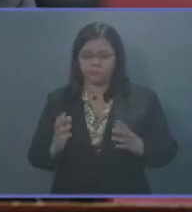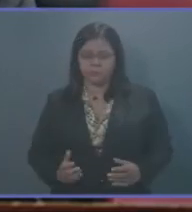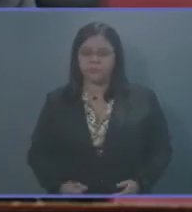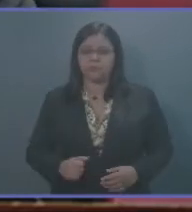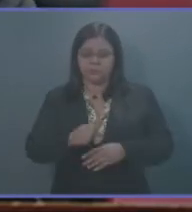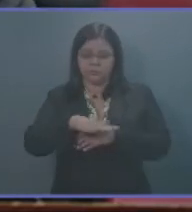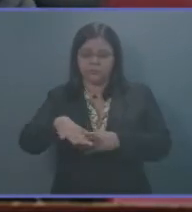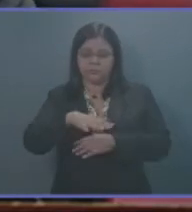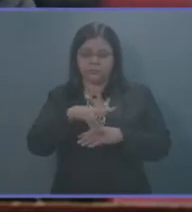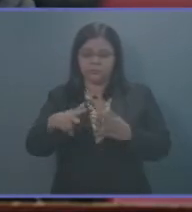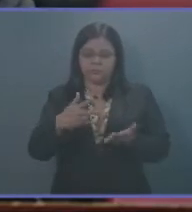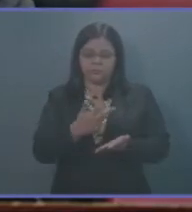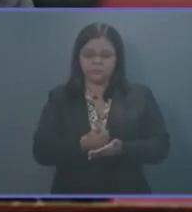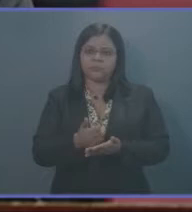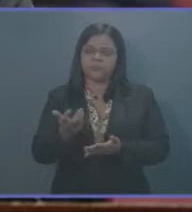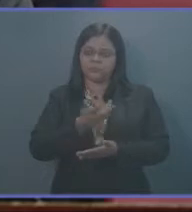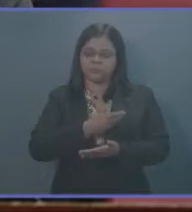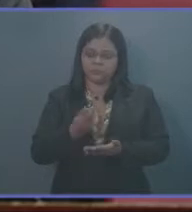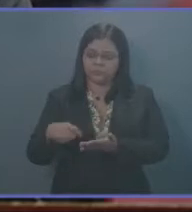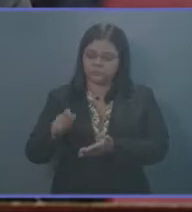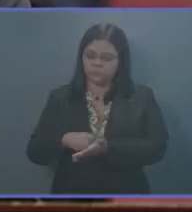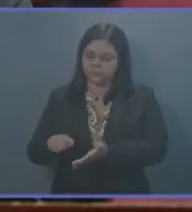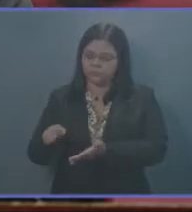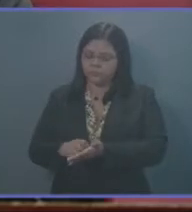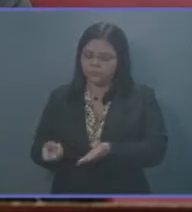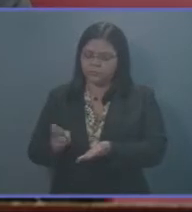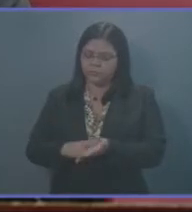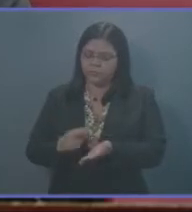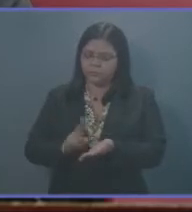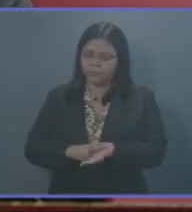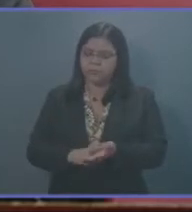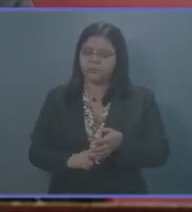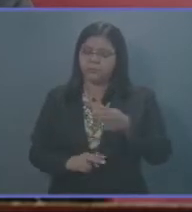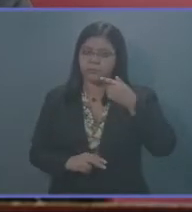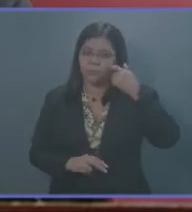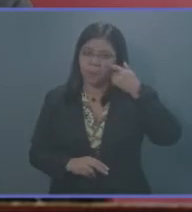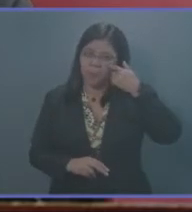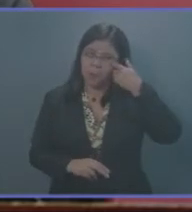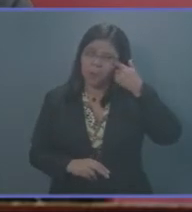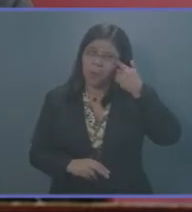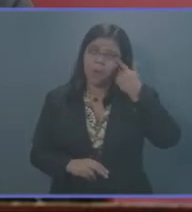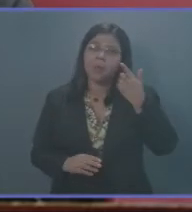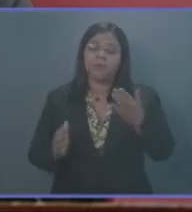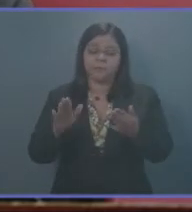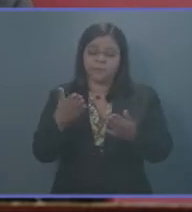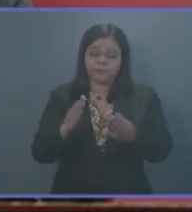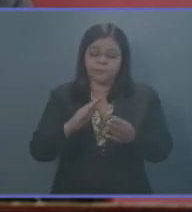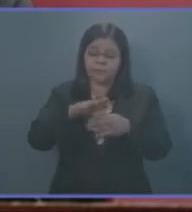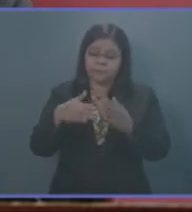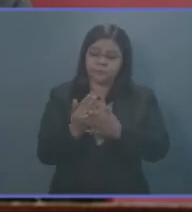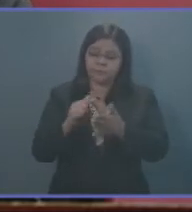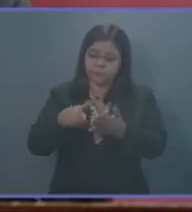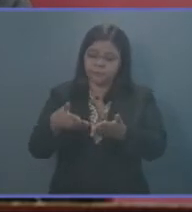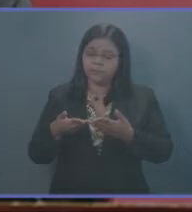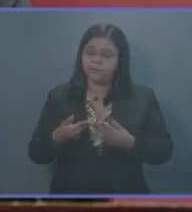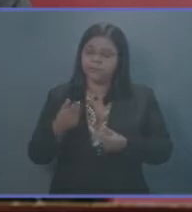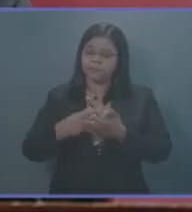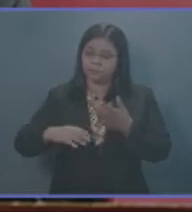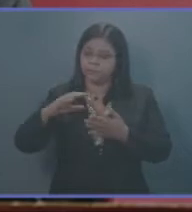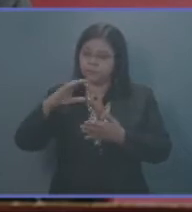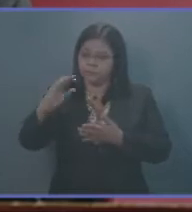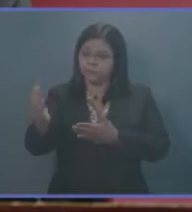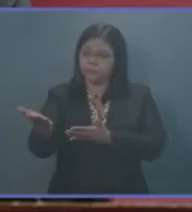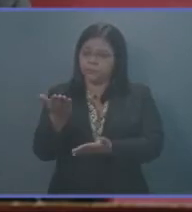de Hacienda para lo que suscribe el mencionado contrato del préstamo. Por tanto, en uso de sus facultades constitucionales